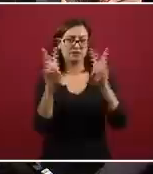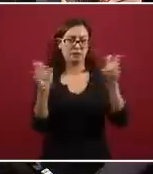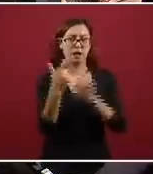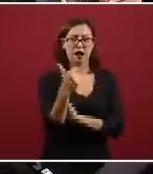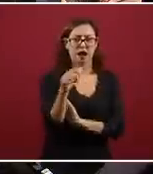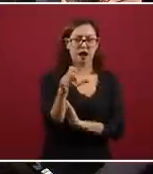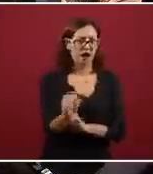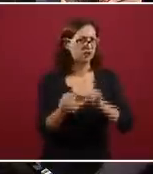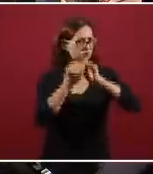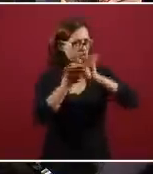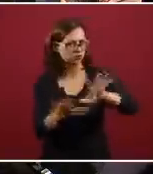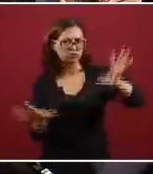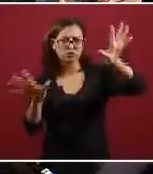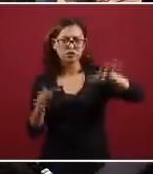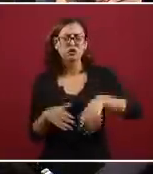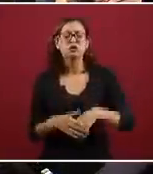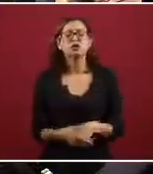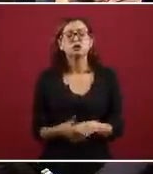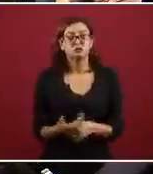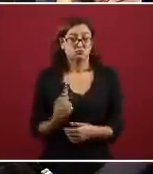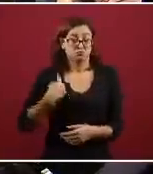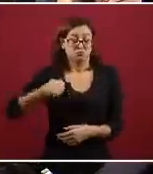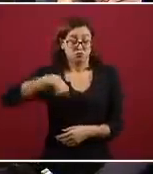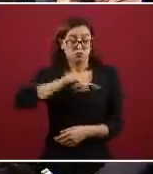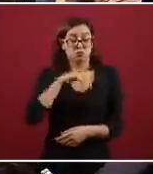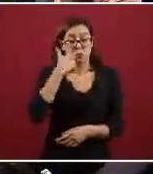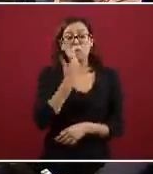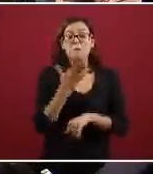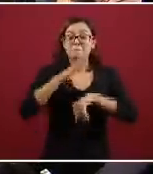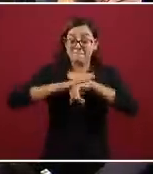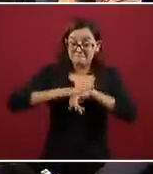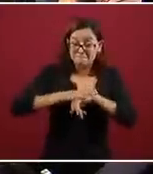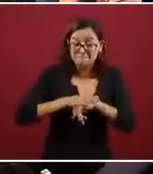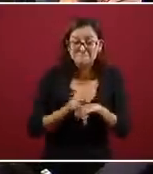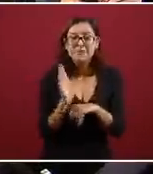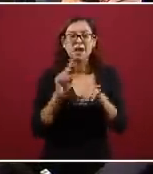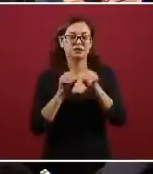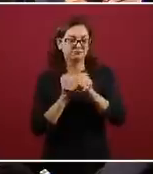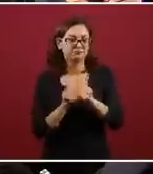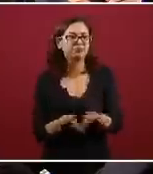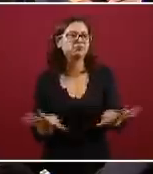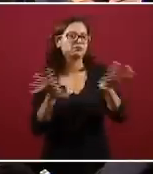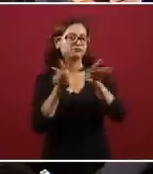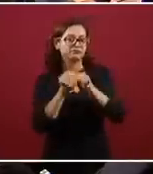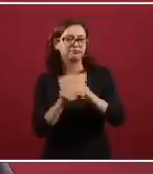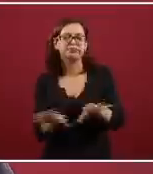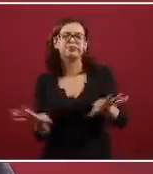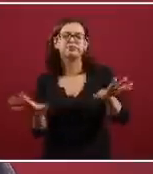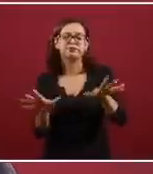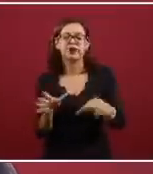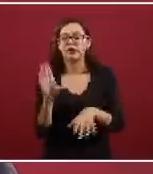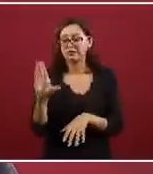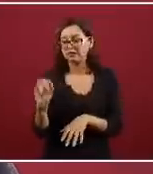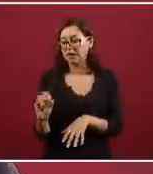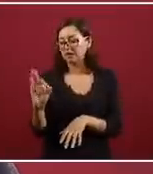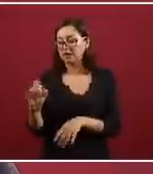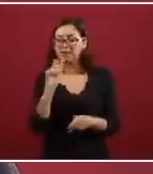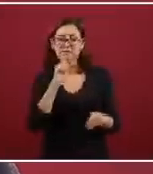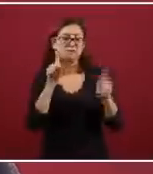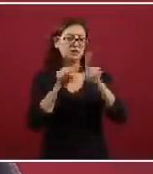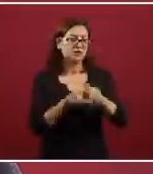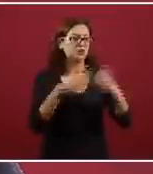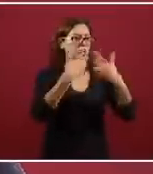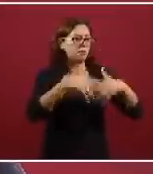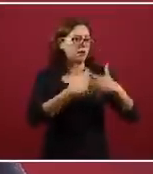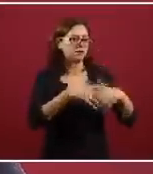Como comentábamos, la idea es expandir el sistema para poder proveer de más gas tanto a la CFE como a las industrias